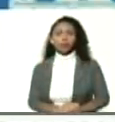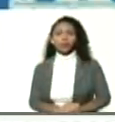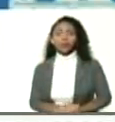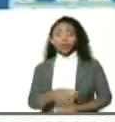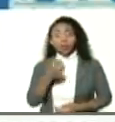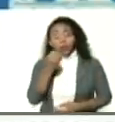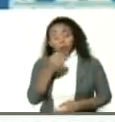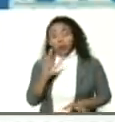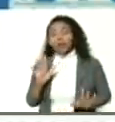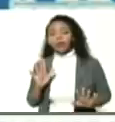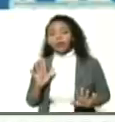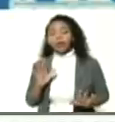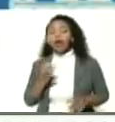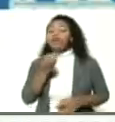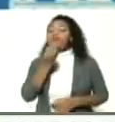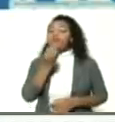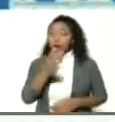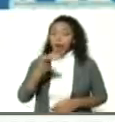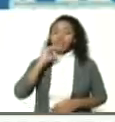Bueno, la buena noticia